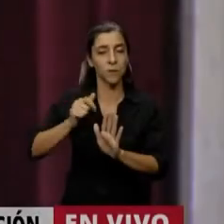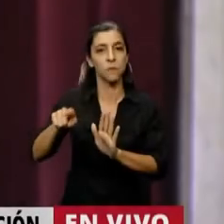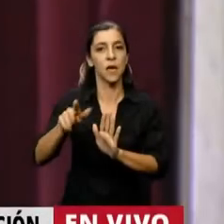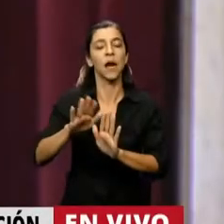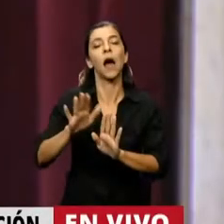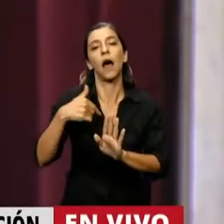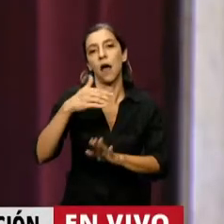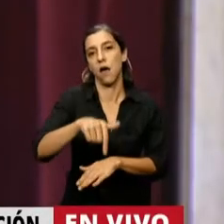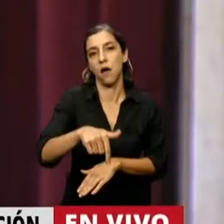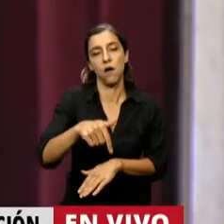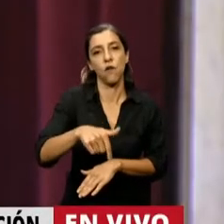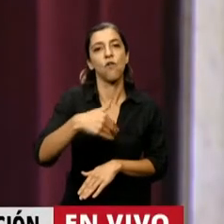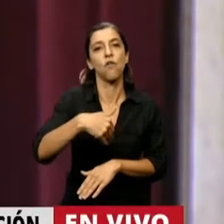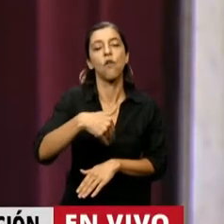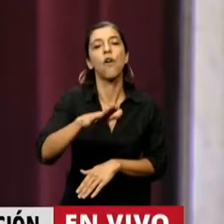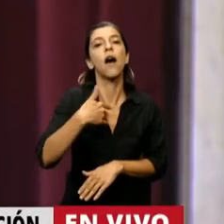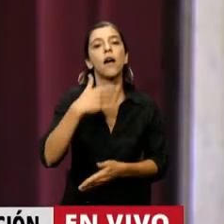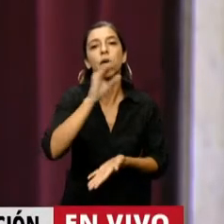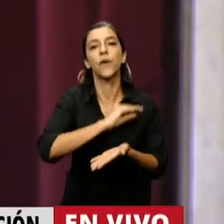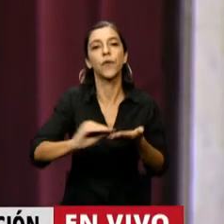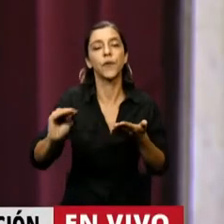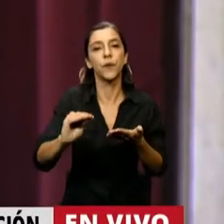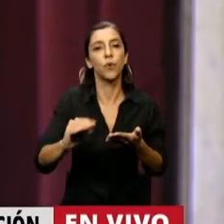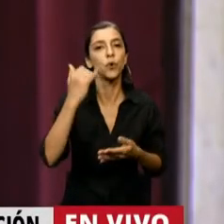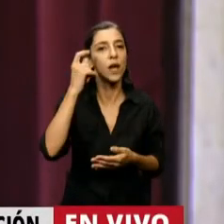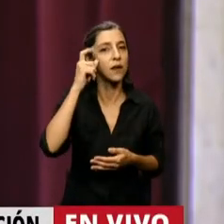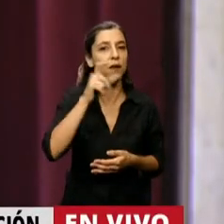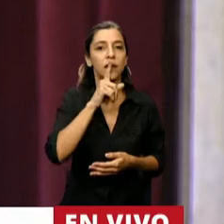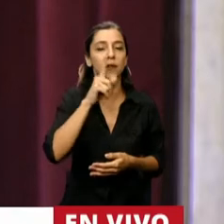En el uso de la palabra, la diputada Ingrid Schetter.